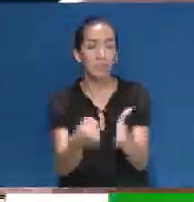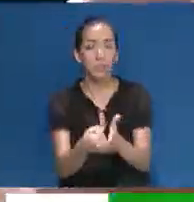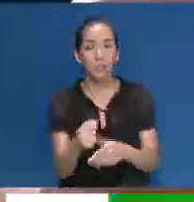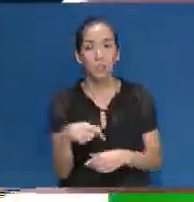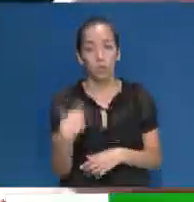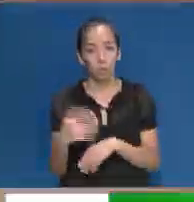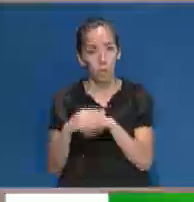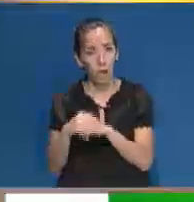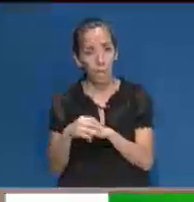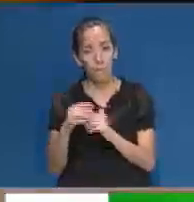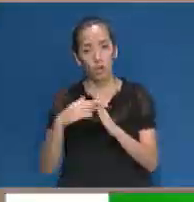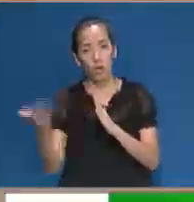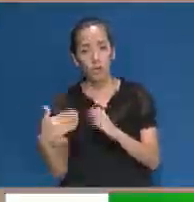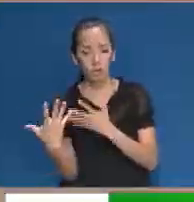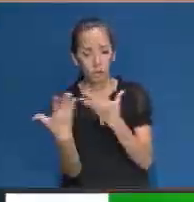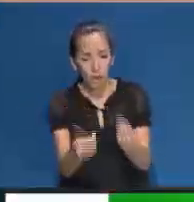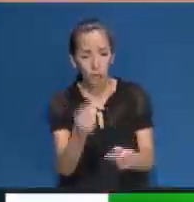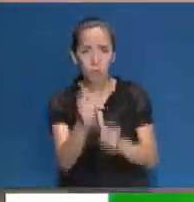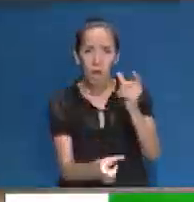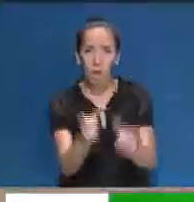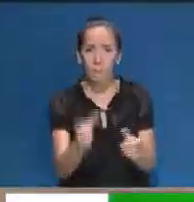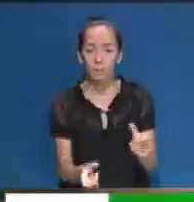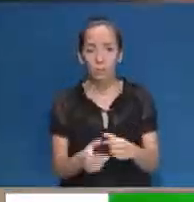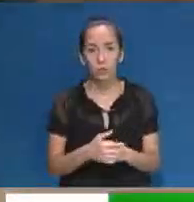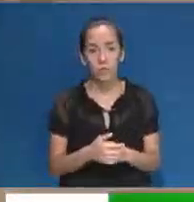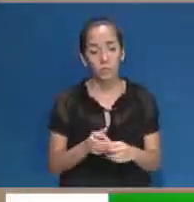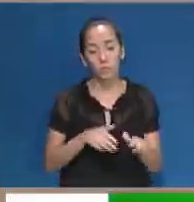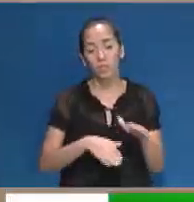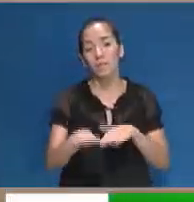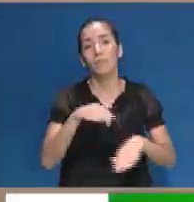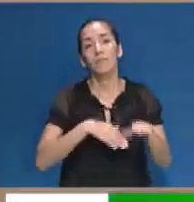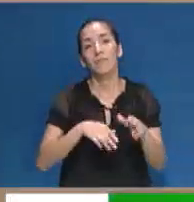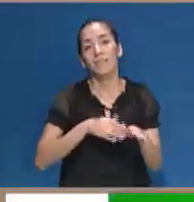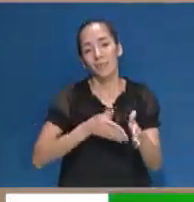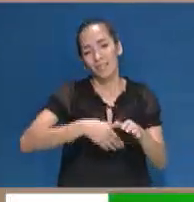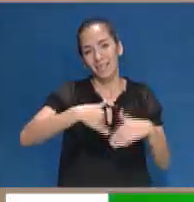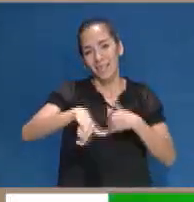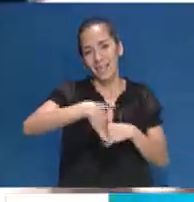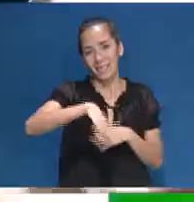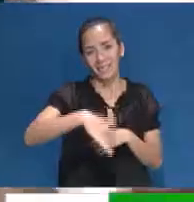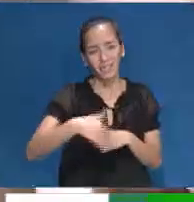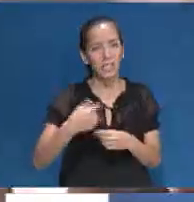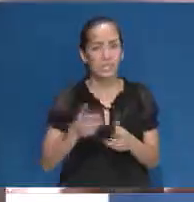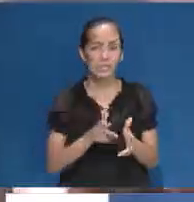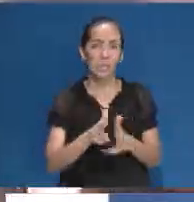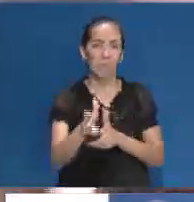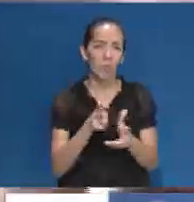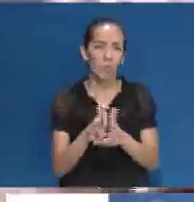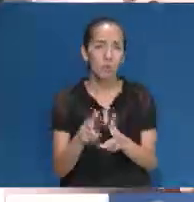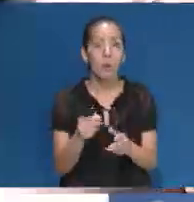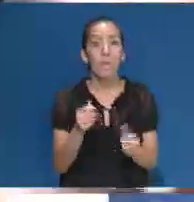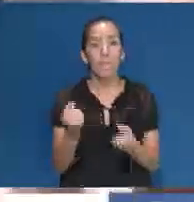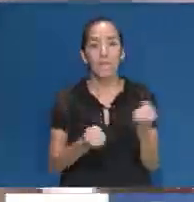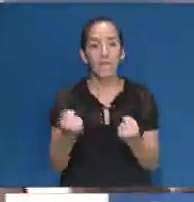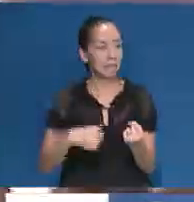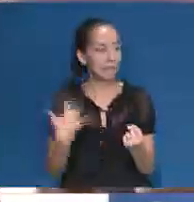vecinos ayudar a la gente. En una calle muy transitada, muy ancha, entonces los vehículos todos quieren pasar rápido y